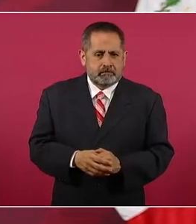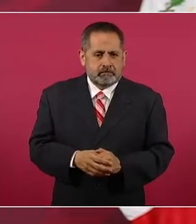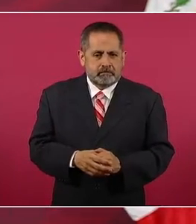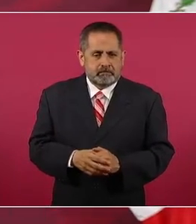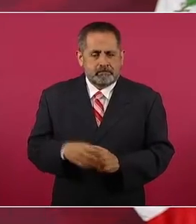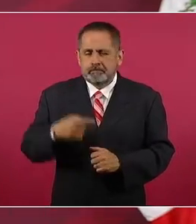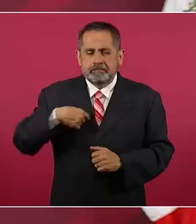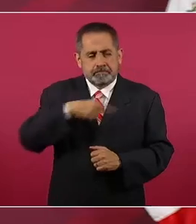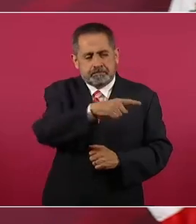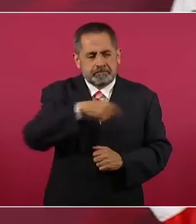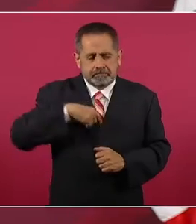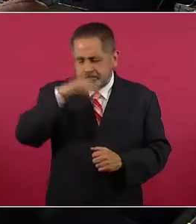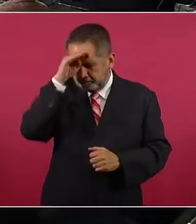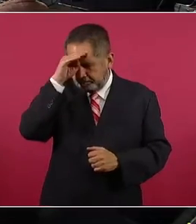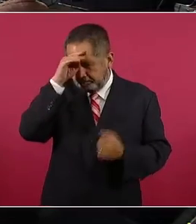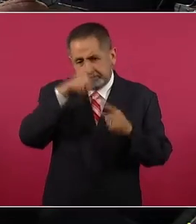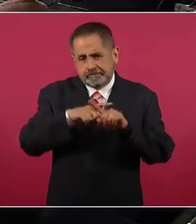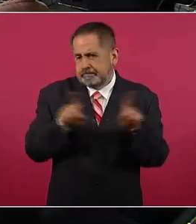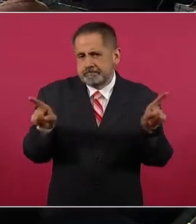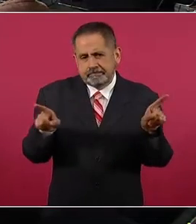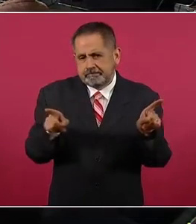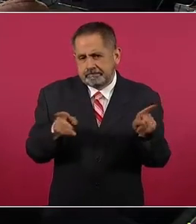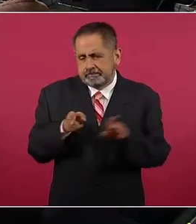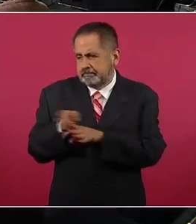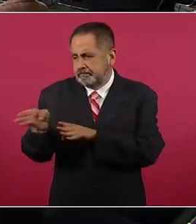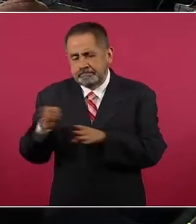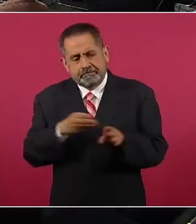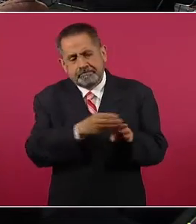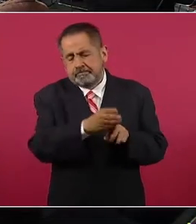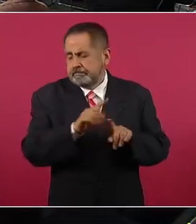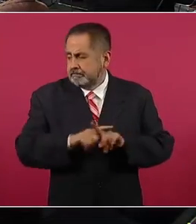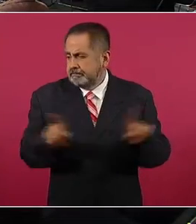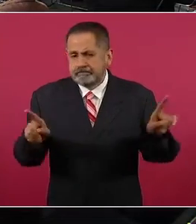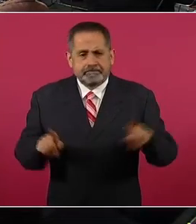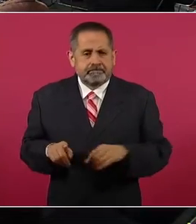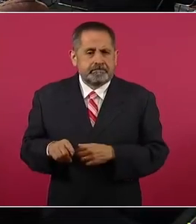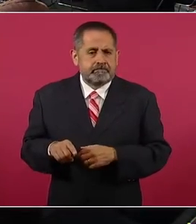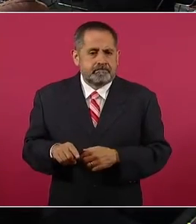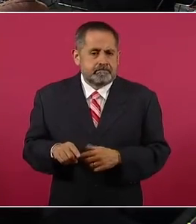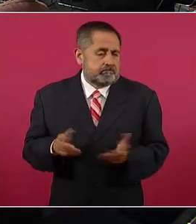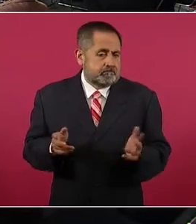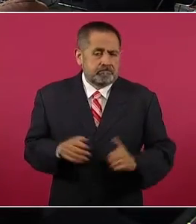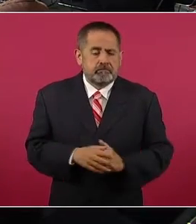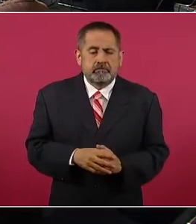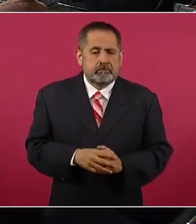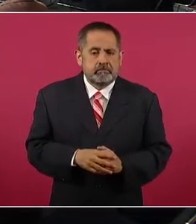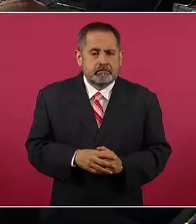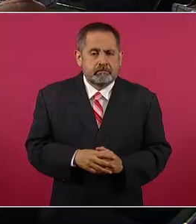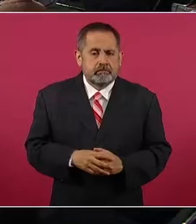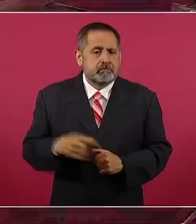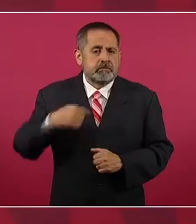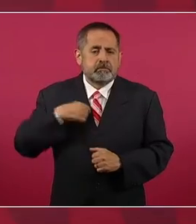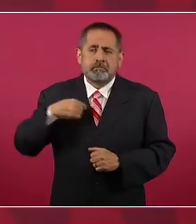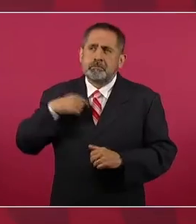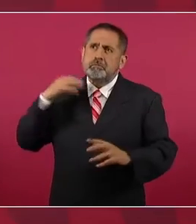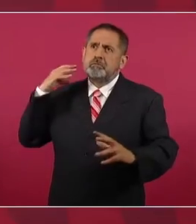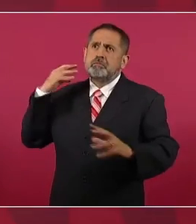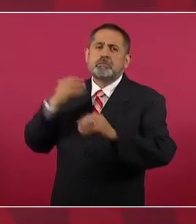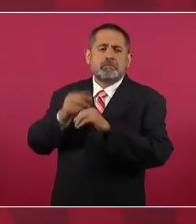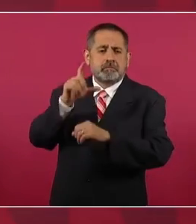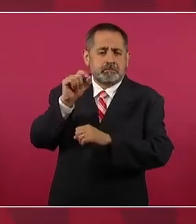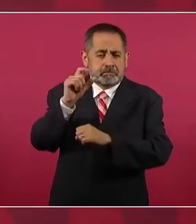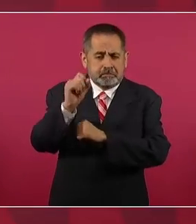pensamos distintos. Nosotros, no ahora, llevamos 20